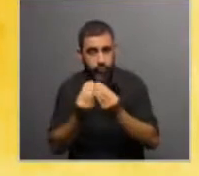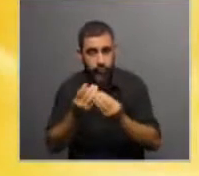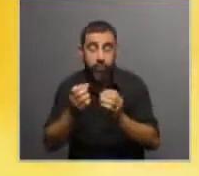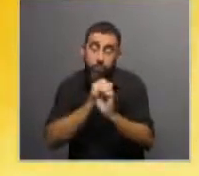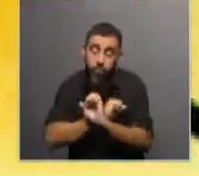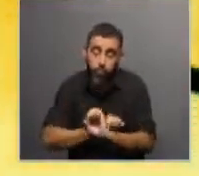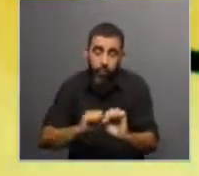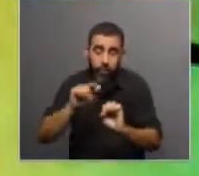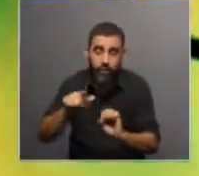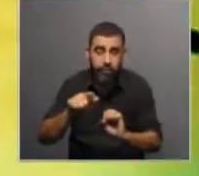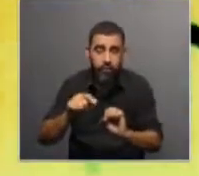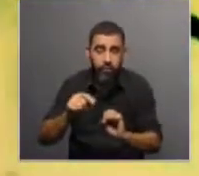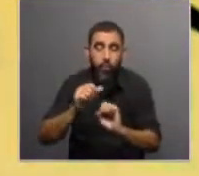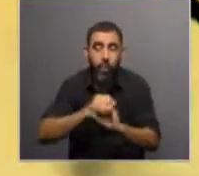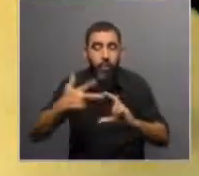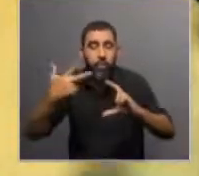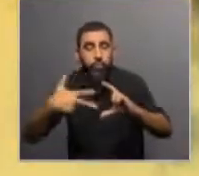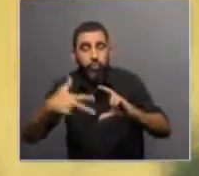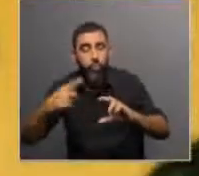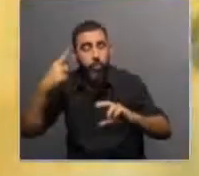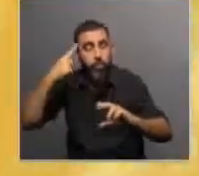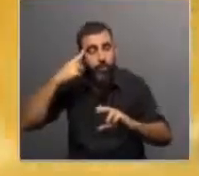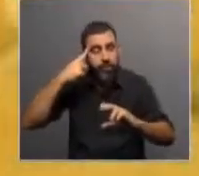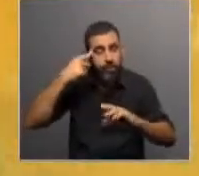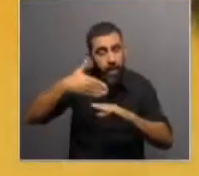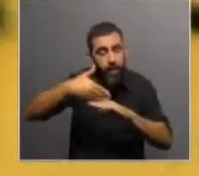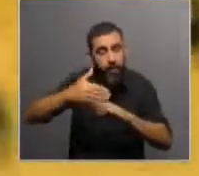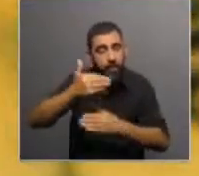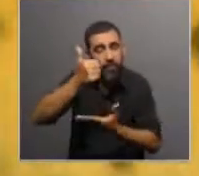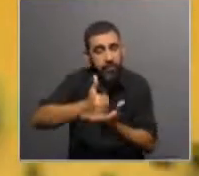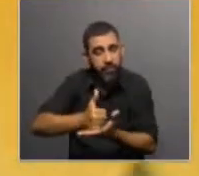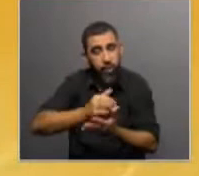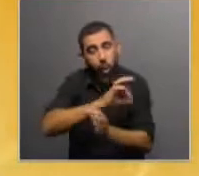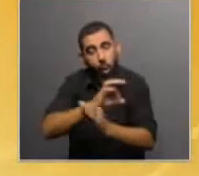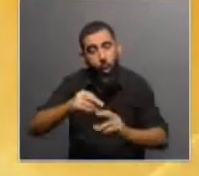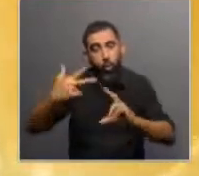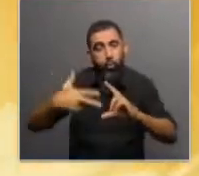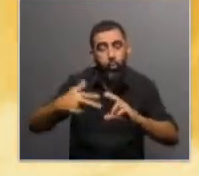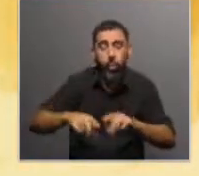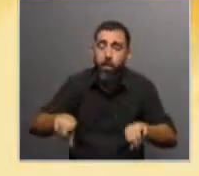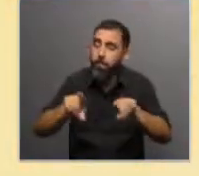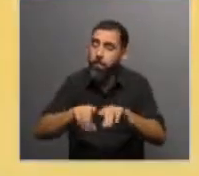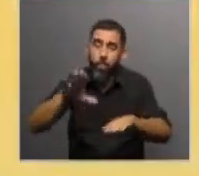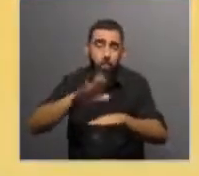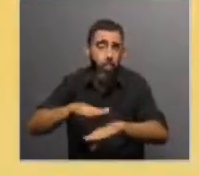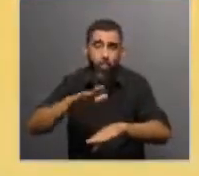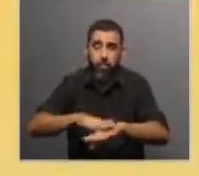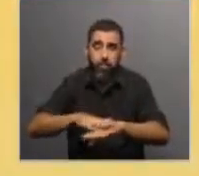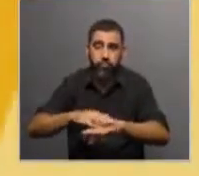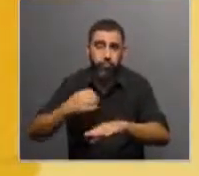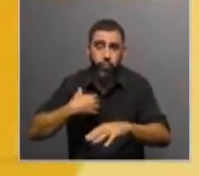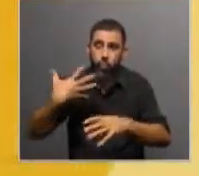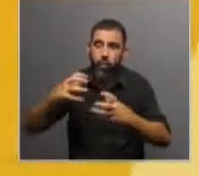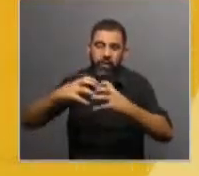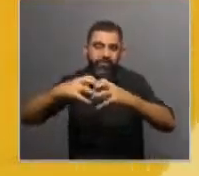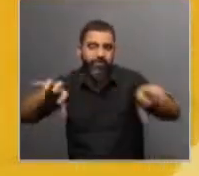que se puedan virtualizar, claro, y pensarlo desde la presencialidad y la virtualidad al mismo tiempo. Claro. No queremos